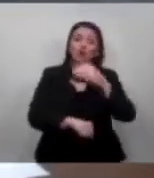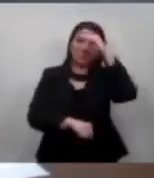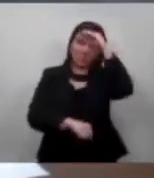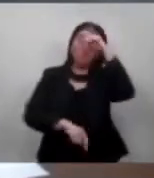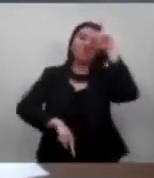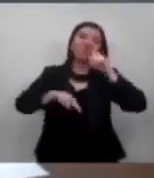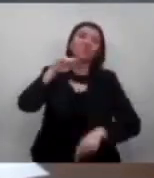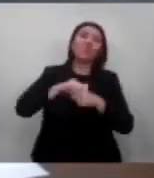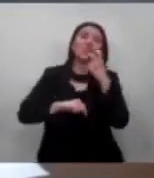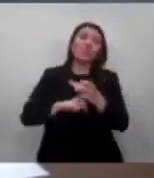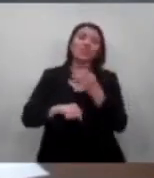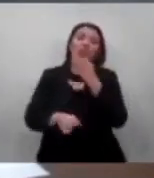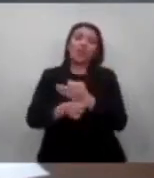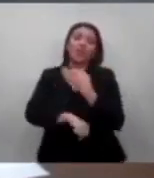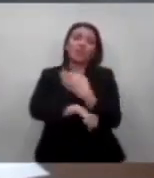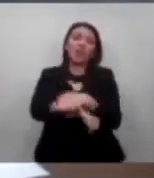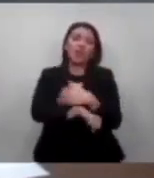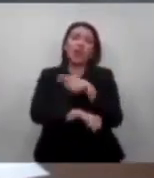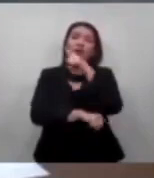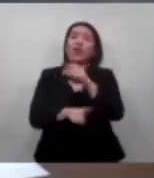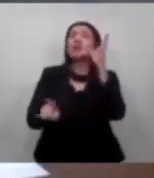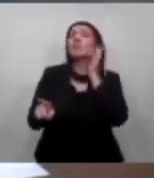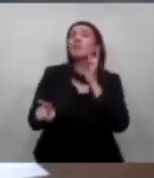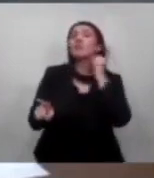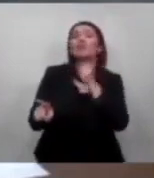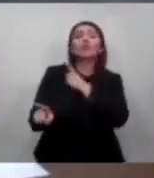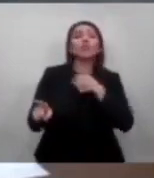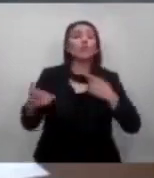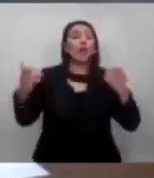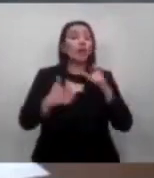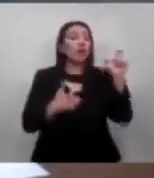revocar parcialmente y ordenar al Congreso local acciones para que, ante la